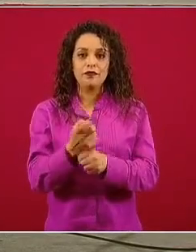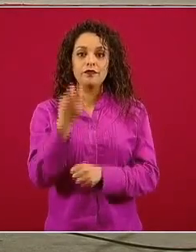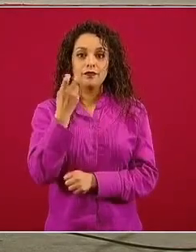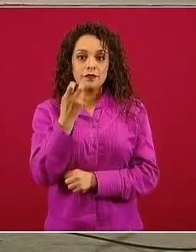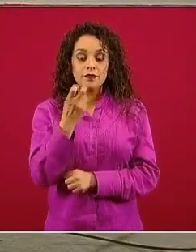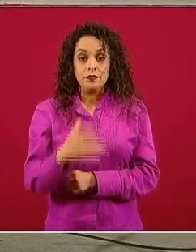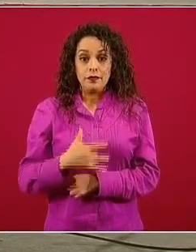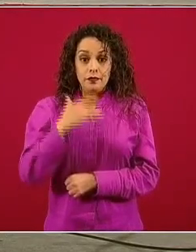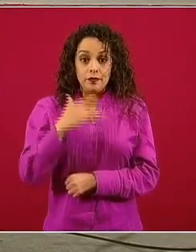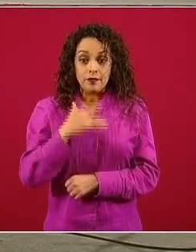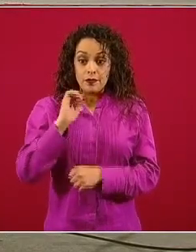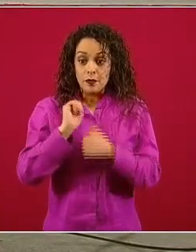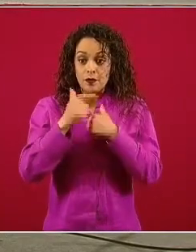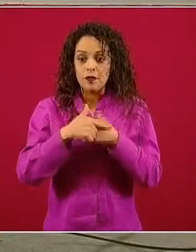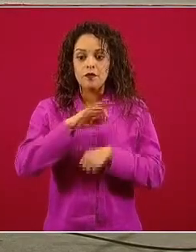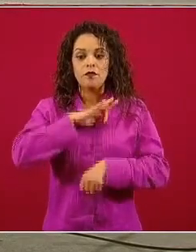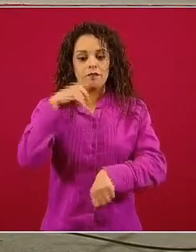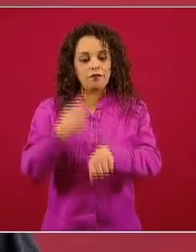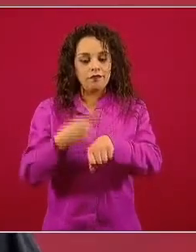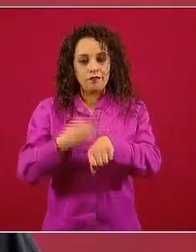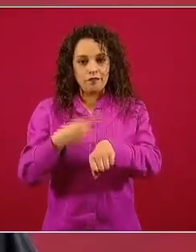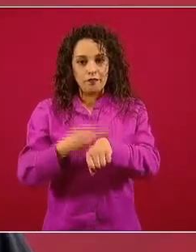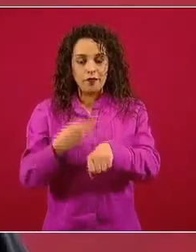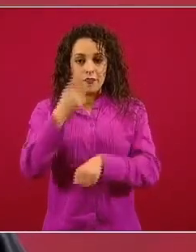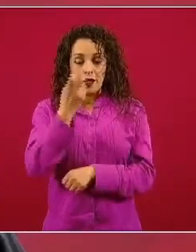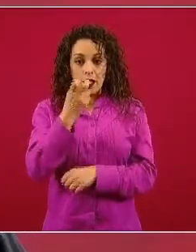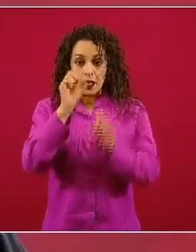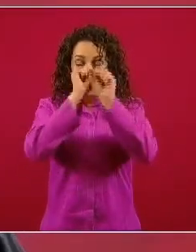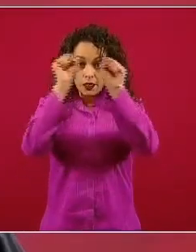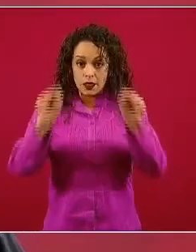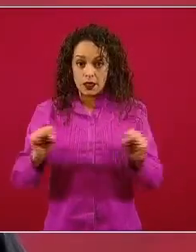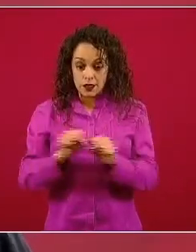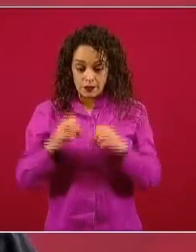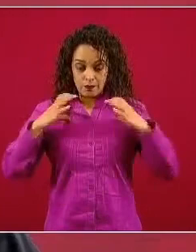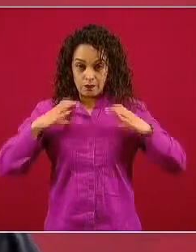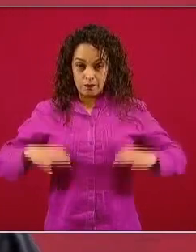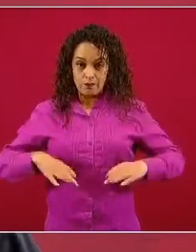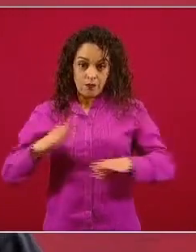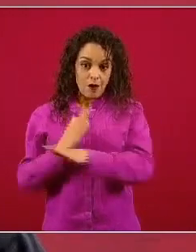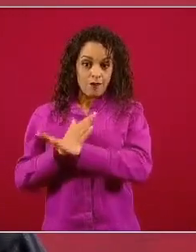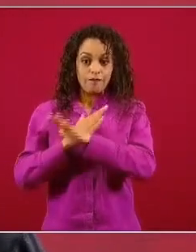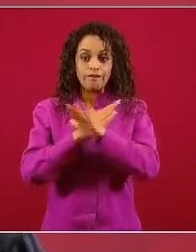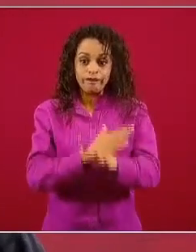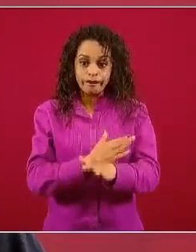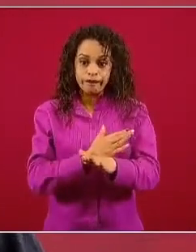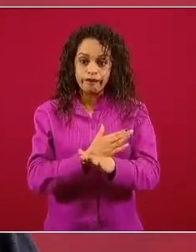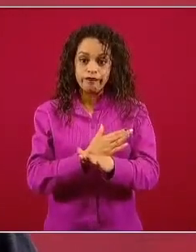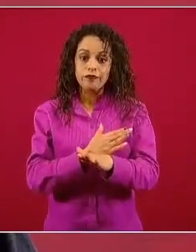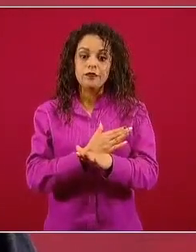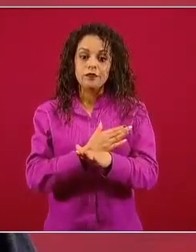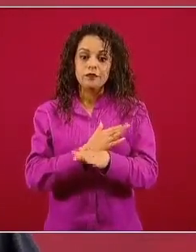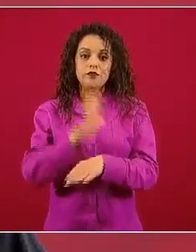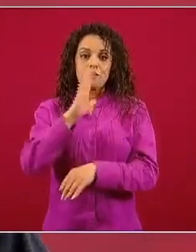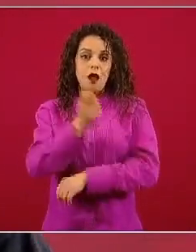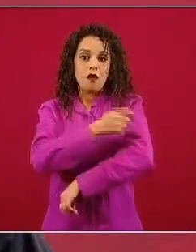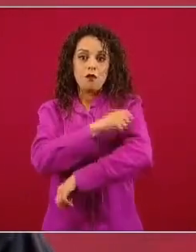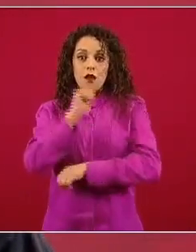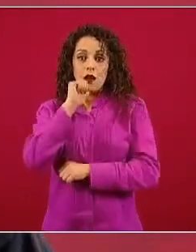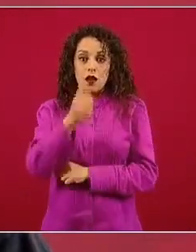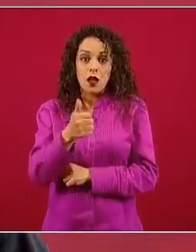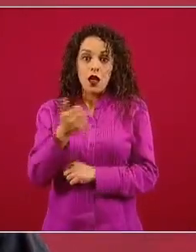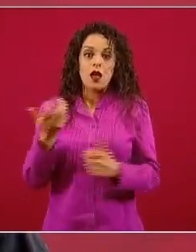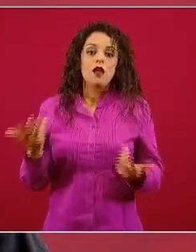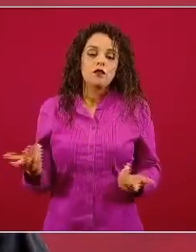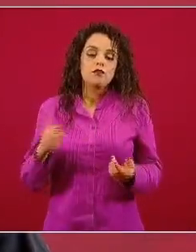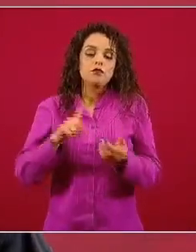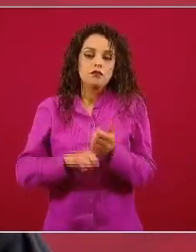y síntomas y por lo tanto me enferme, pero dado que el sistema inmune está más listo que si no me hubiera vacunado, entonces